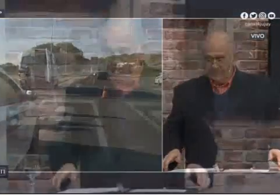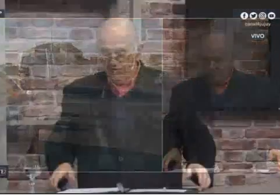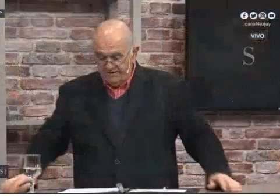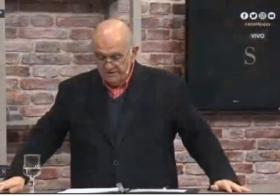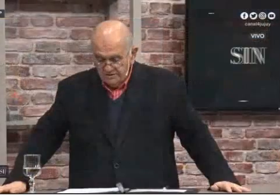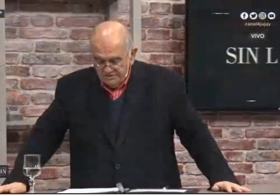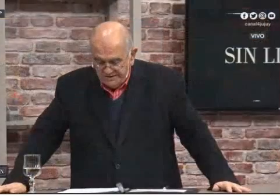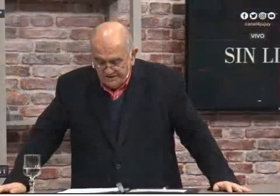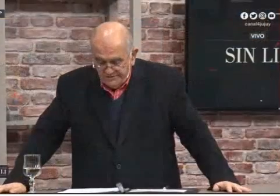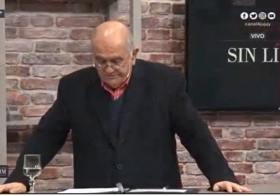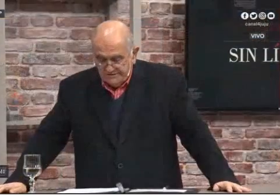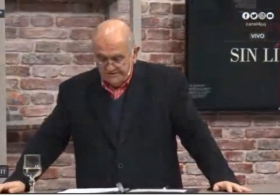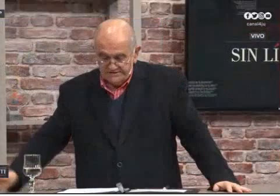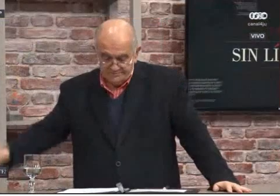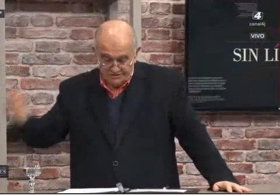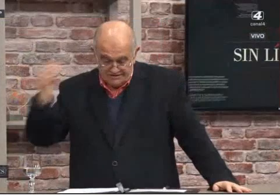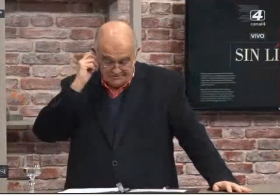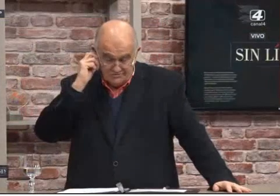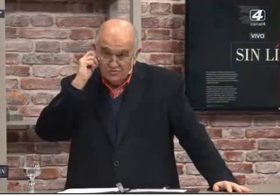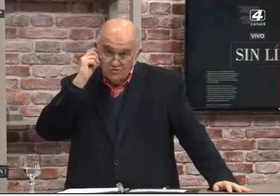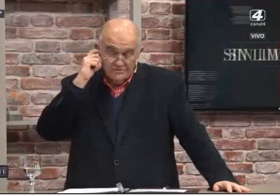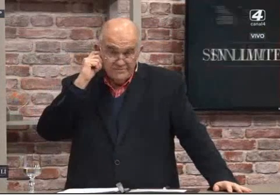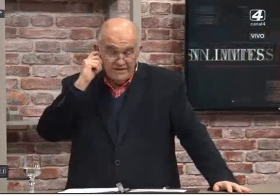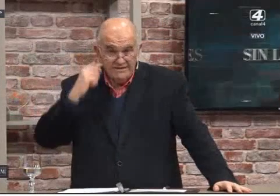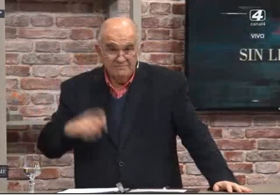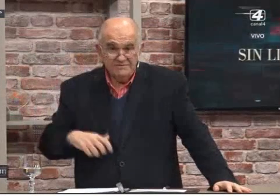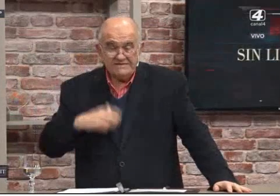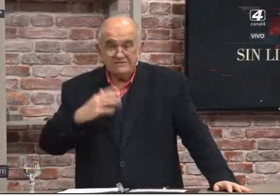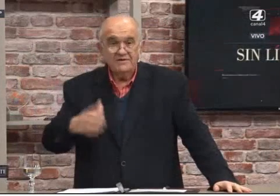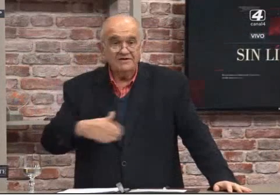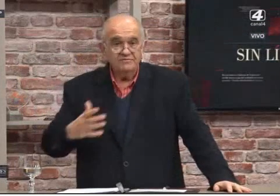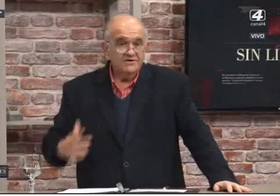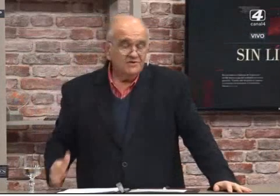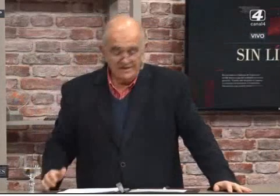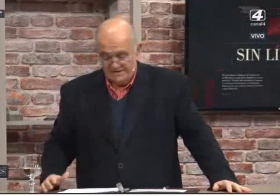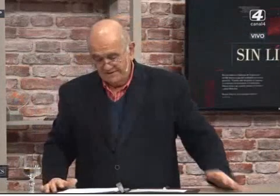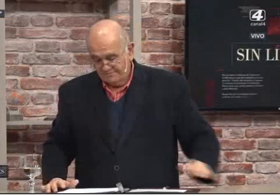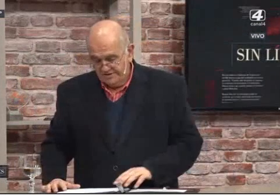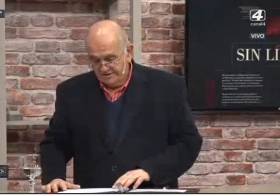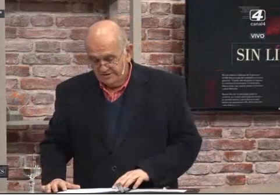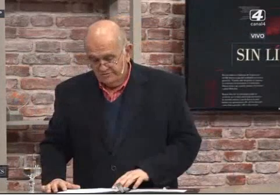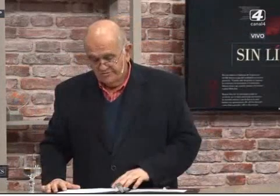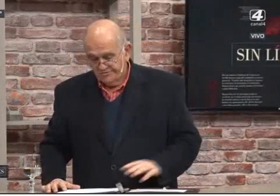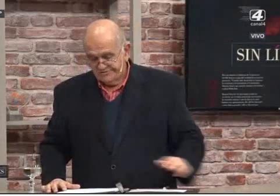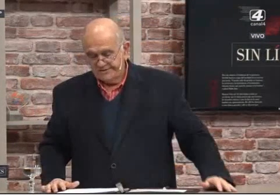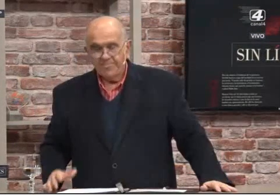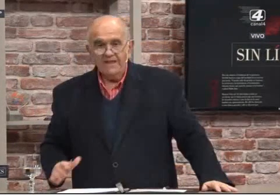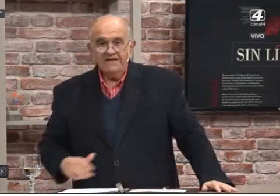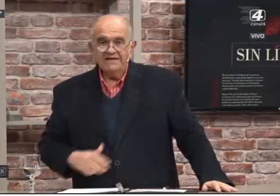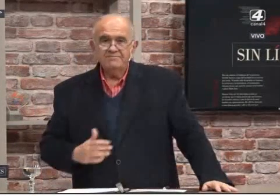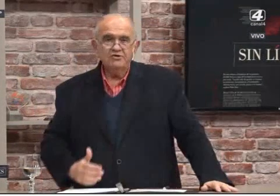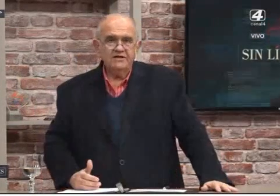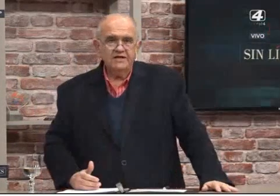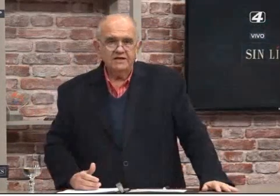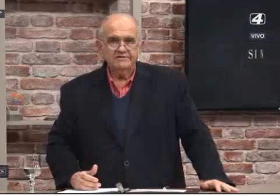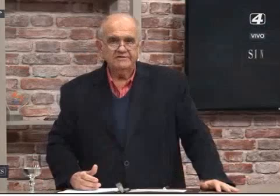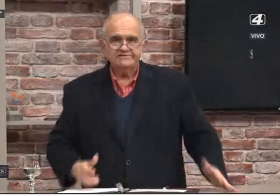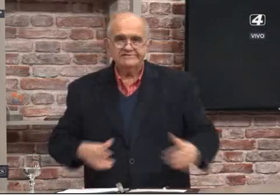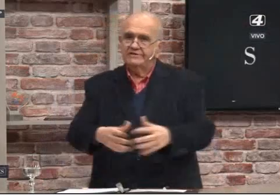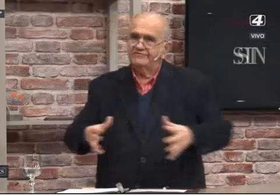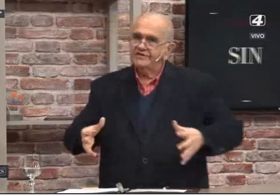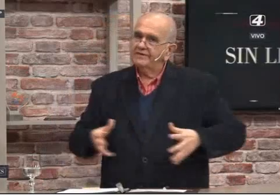un pequeño comentario de tinte político en jujuy empieza a tomar forma no la política de jujuy o sea el pj